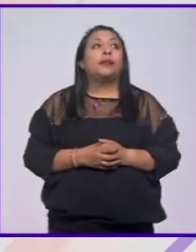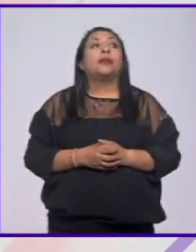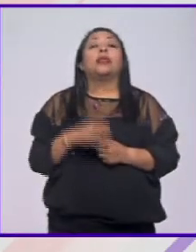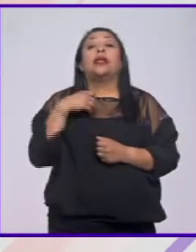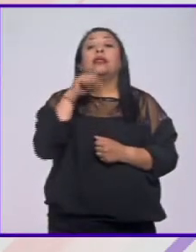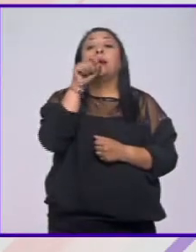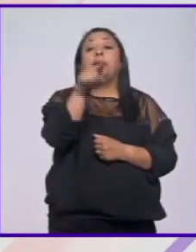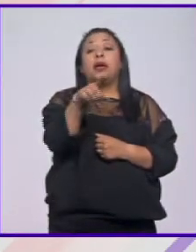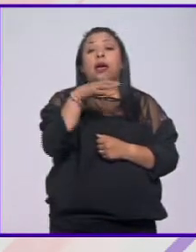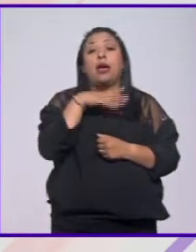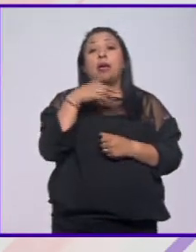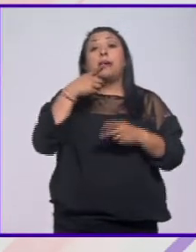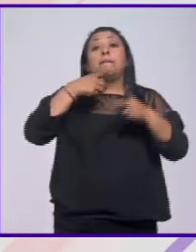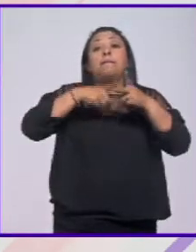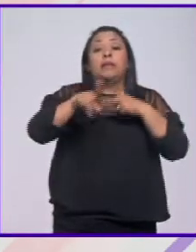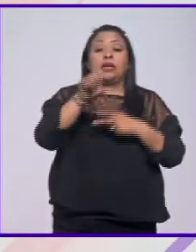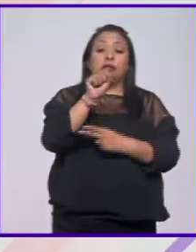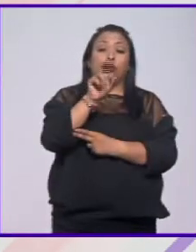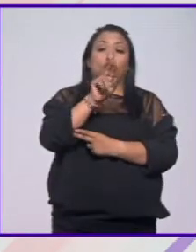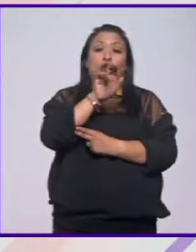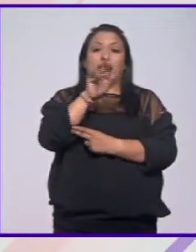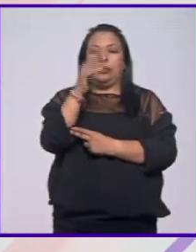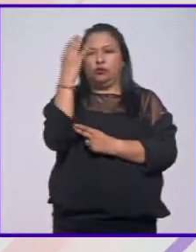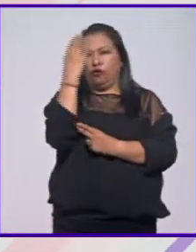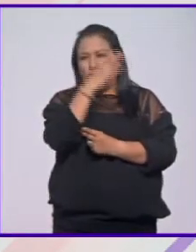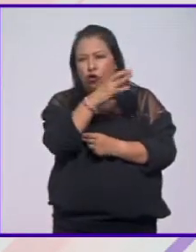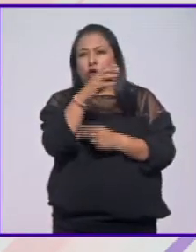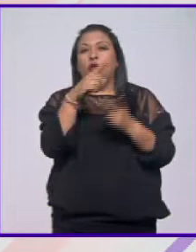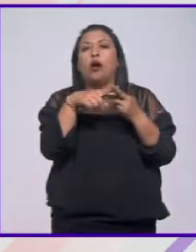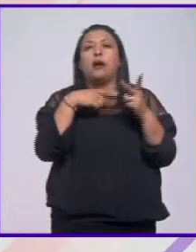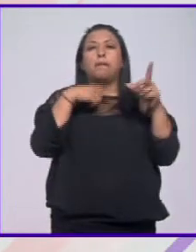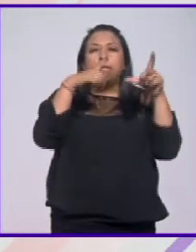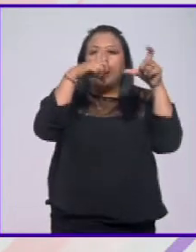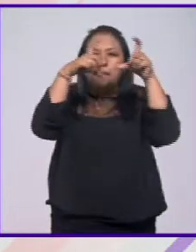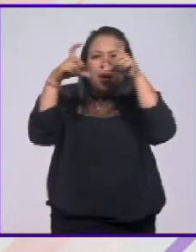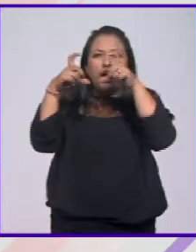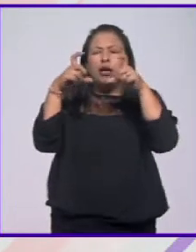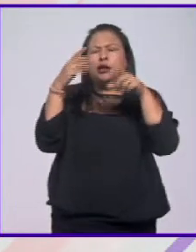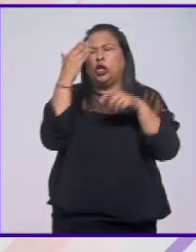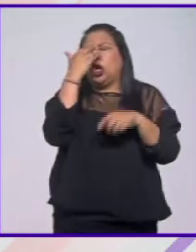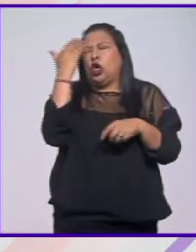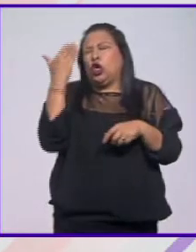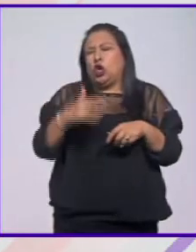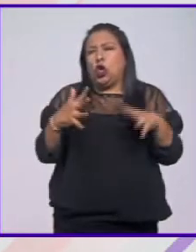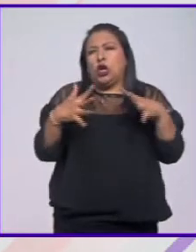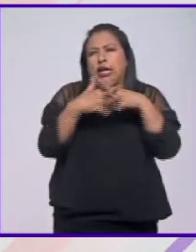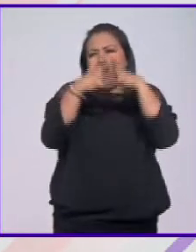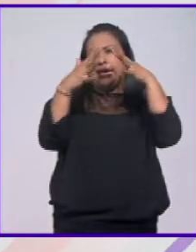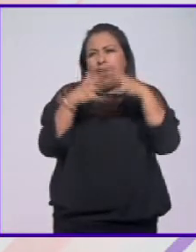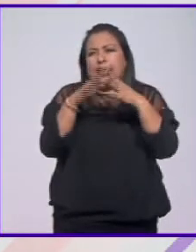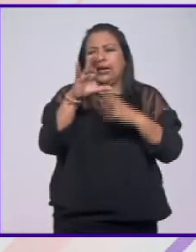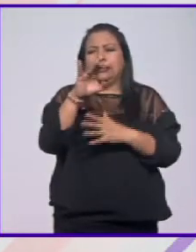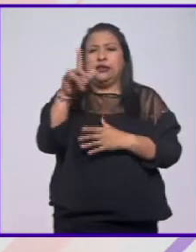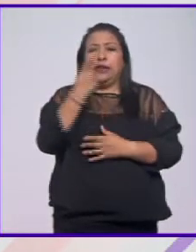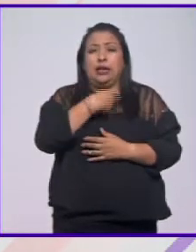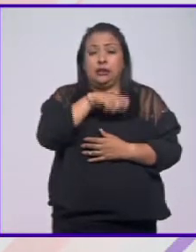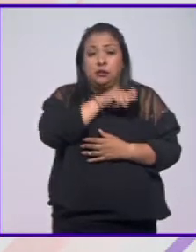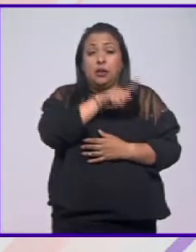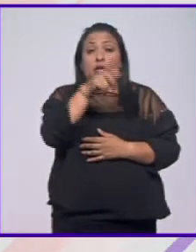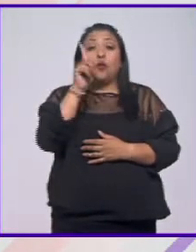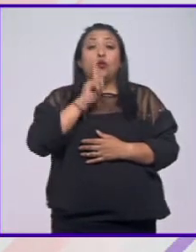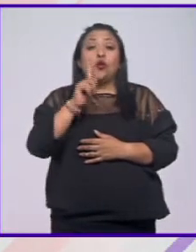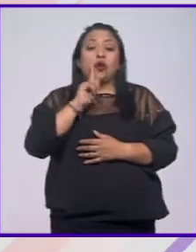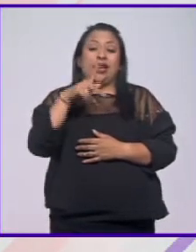además de haber sido pionera del surrealismo en la fotografía y haber retratado los horrores de la Guerra Civil Española, la artista